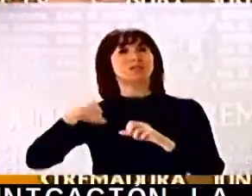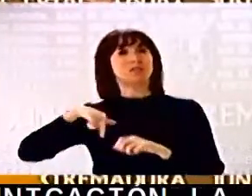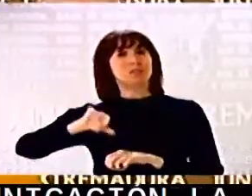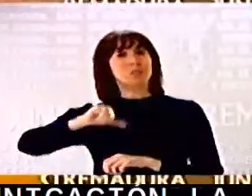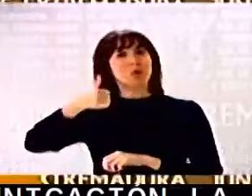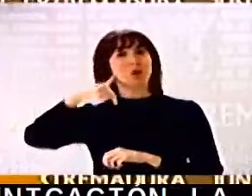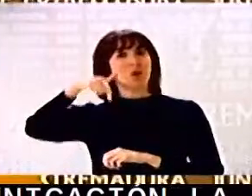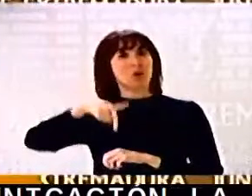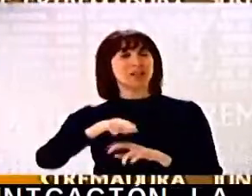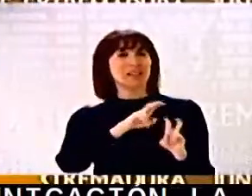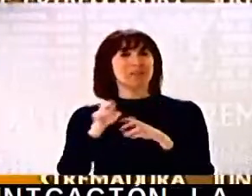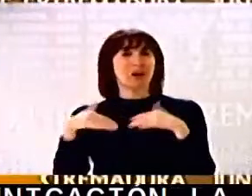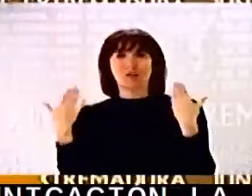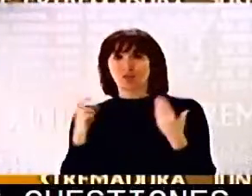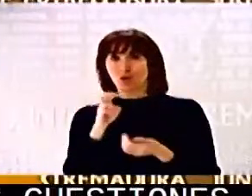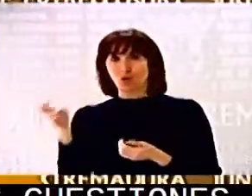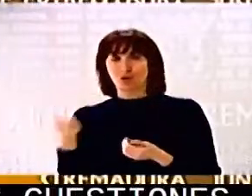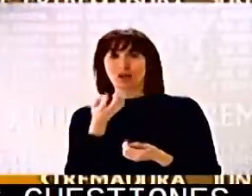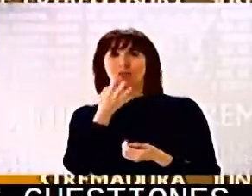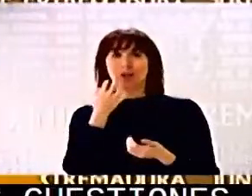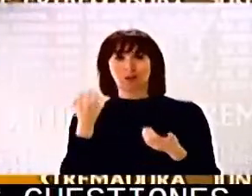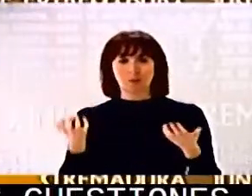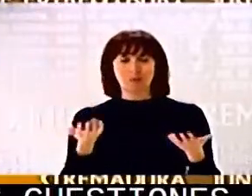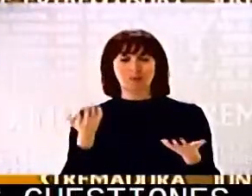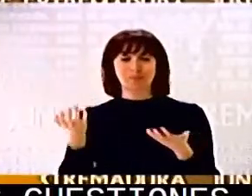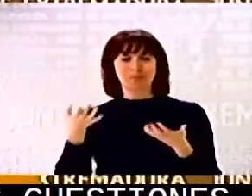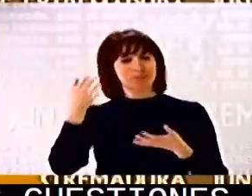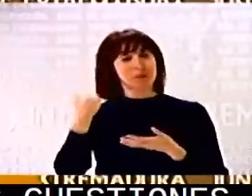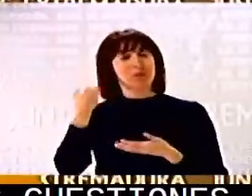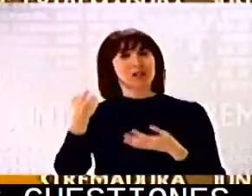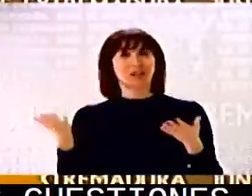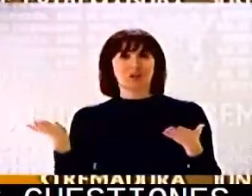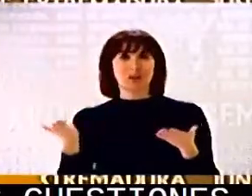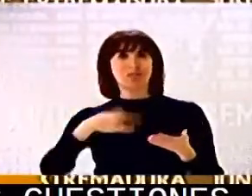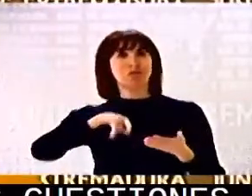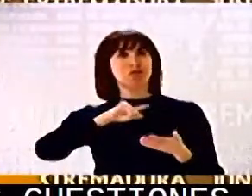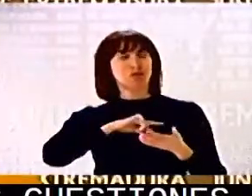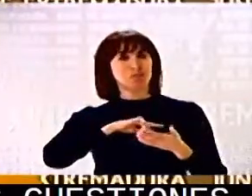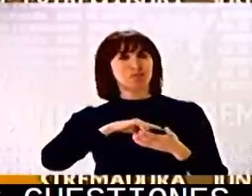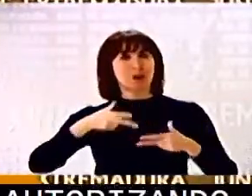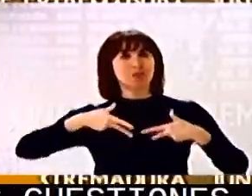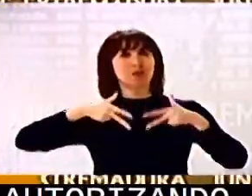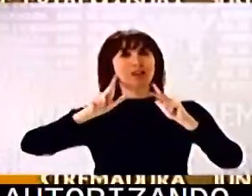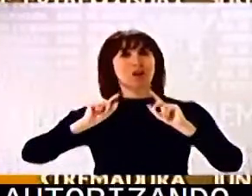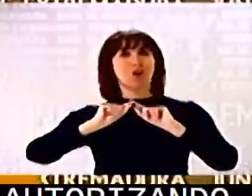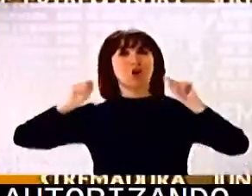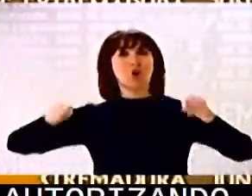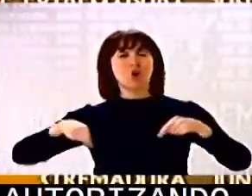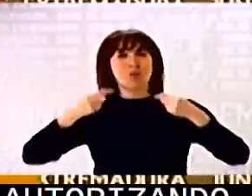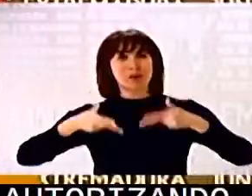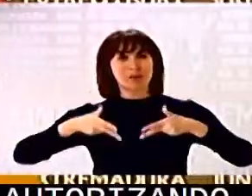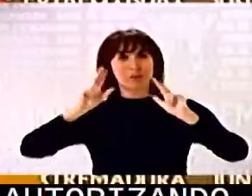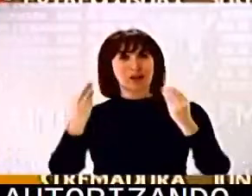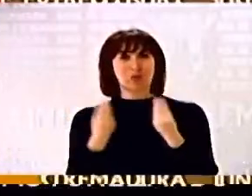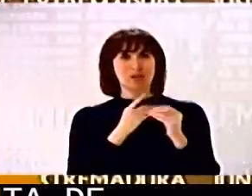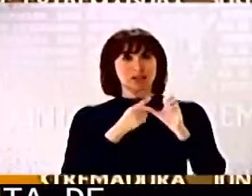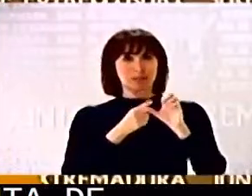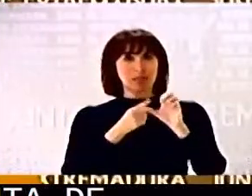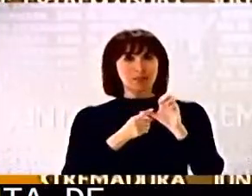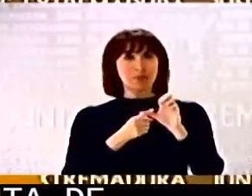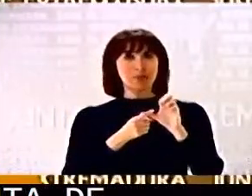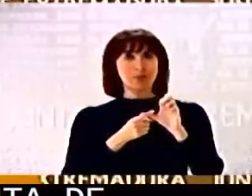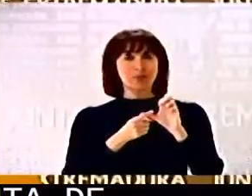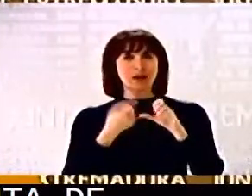otras cuestiones. Entre ellas cabe reseñar que seguimos autorizando convenios de colaboración entre la Junta de Extremadura